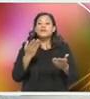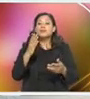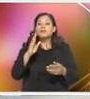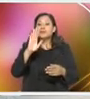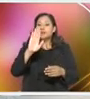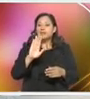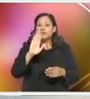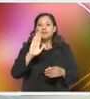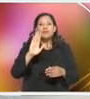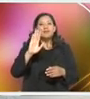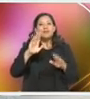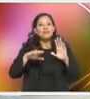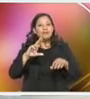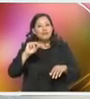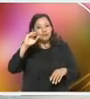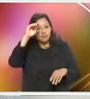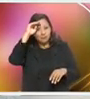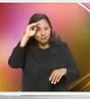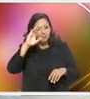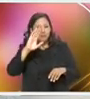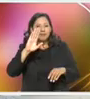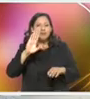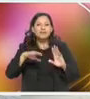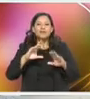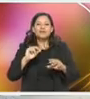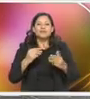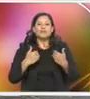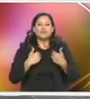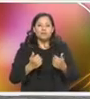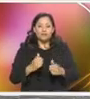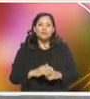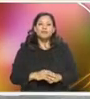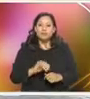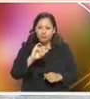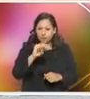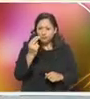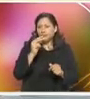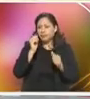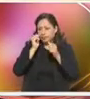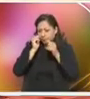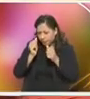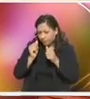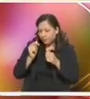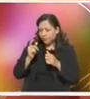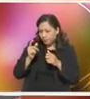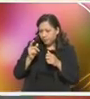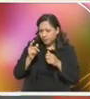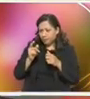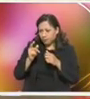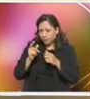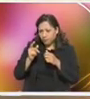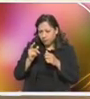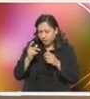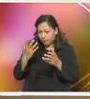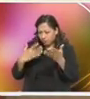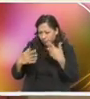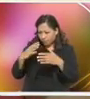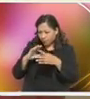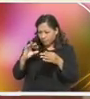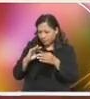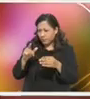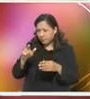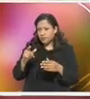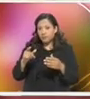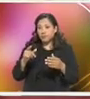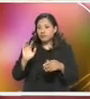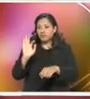poco inconscientes también, ¿no? Un poco incomprensivos, ¿no? Sí, hay que escucharlos, hay que verlos, ¿no? Y ser imparciales